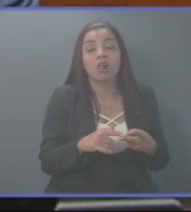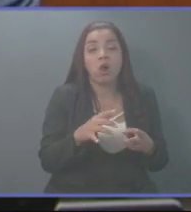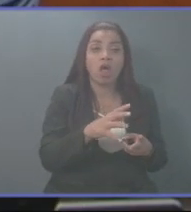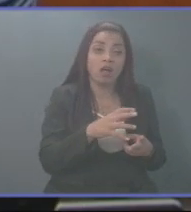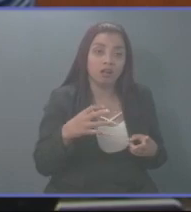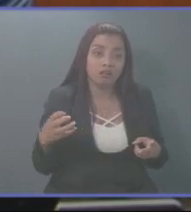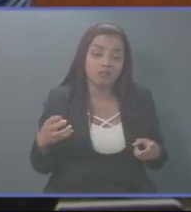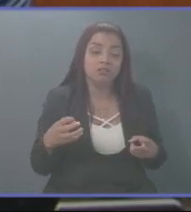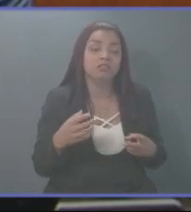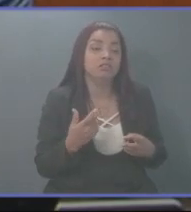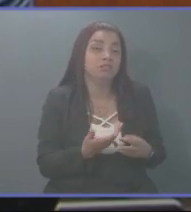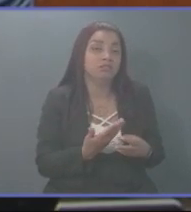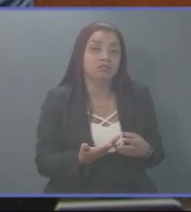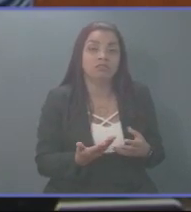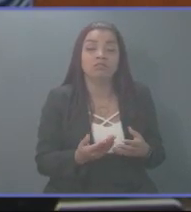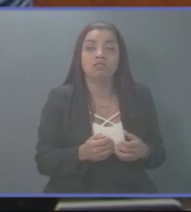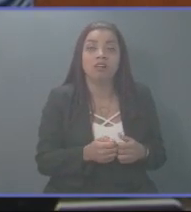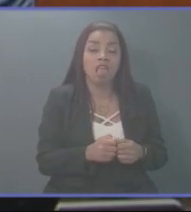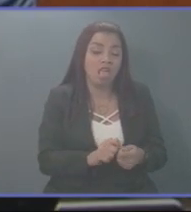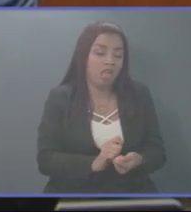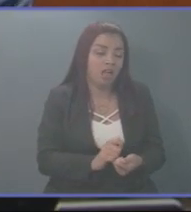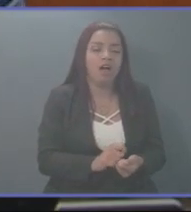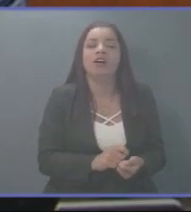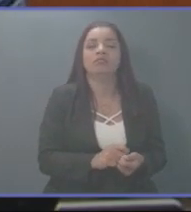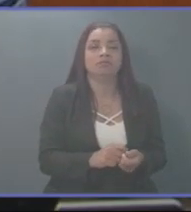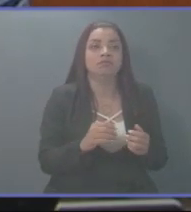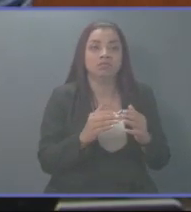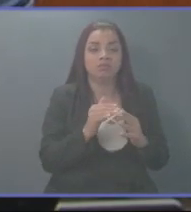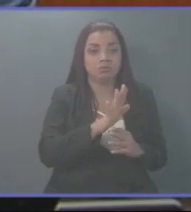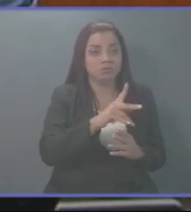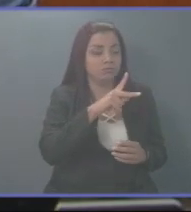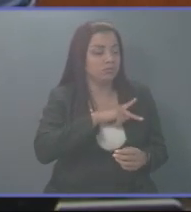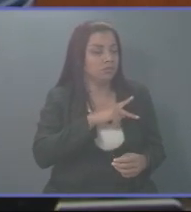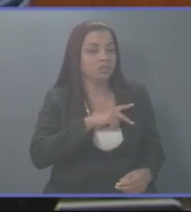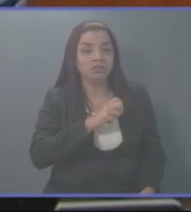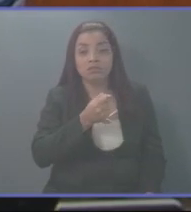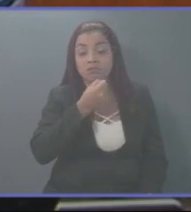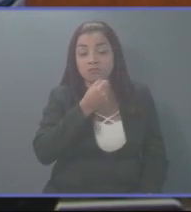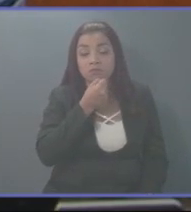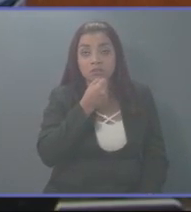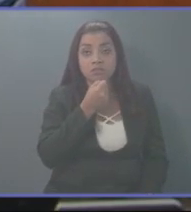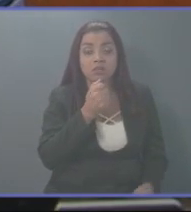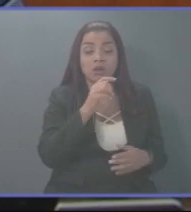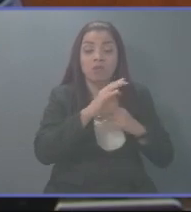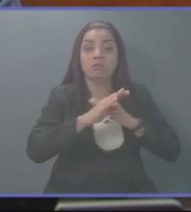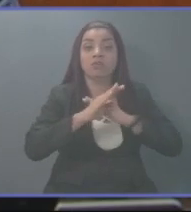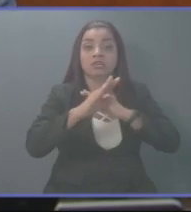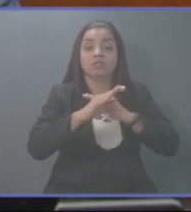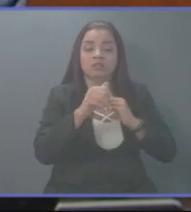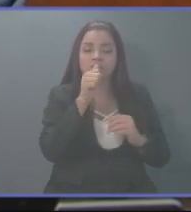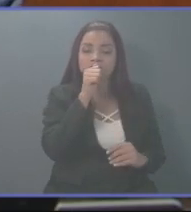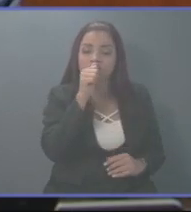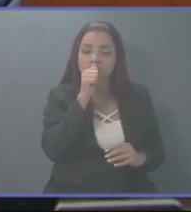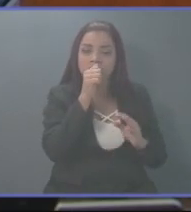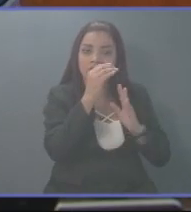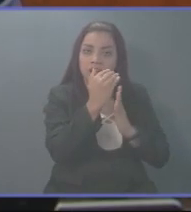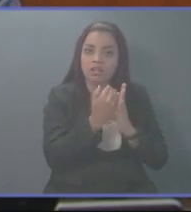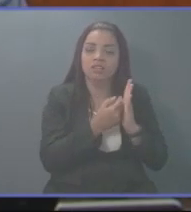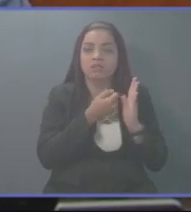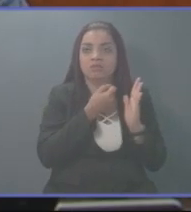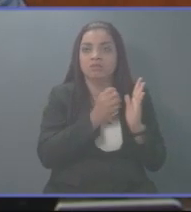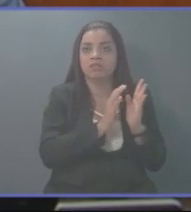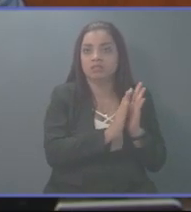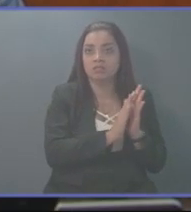sustraídos, a la protección de sus datos personales y el uso de los mismos bajo su consentimiento expreso.